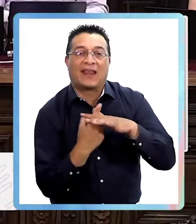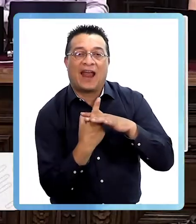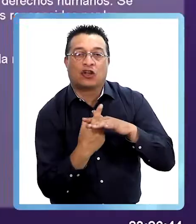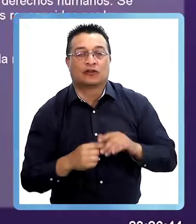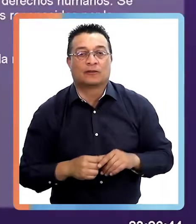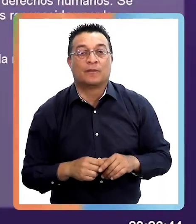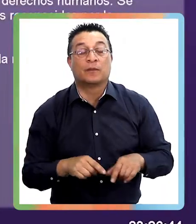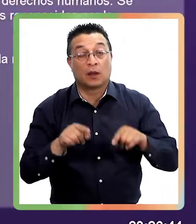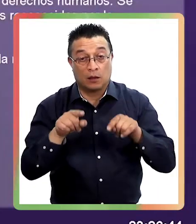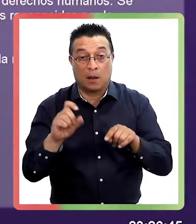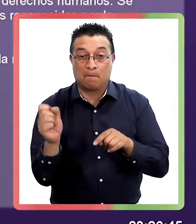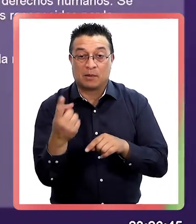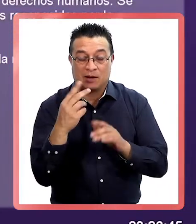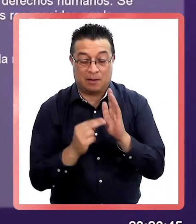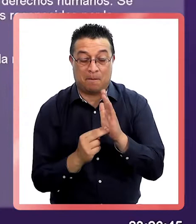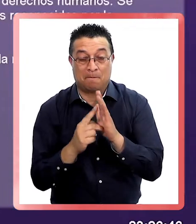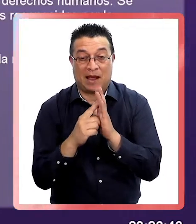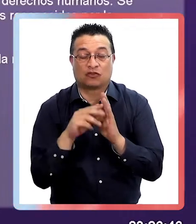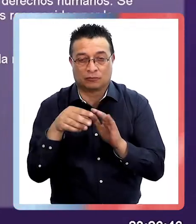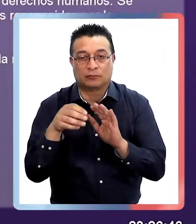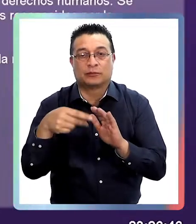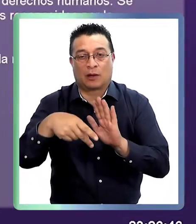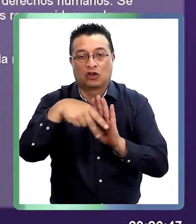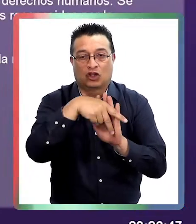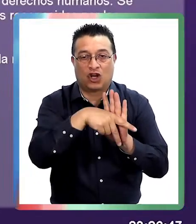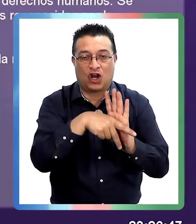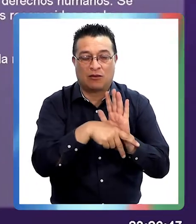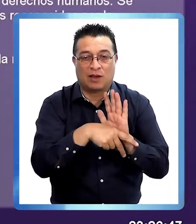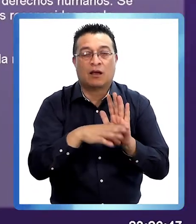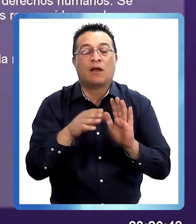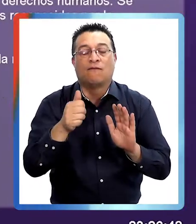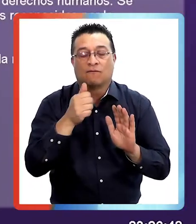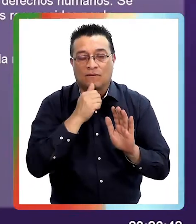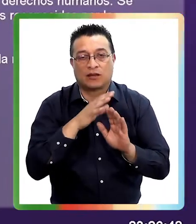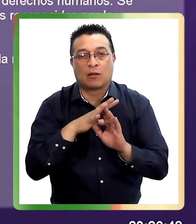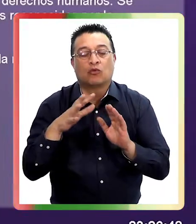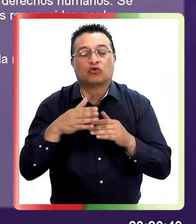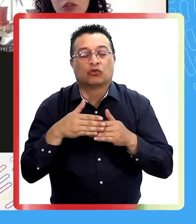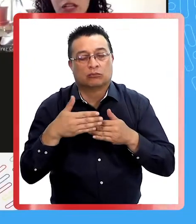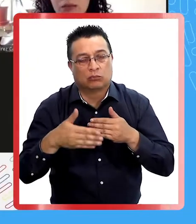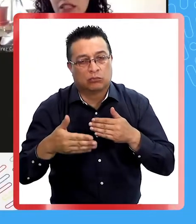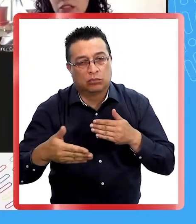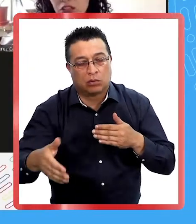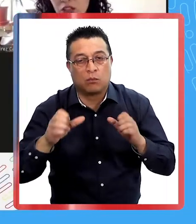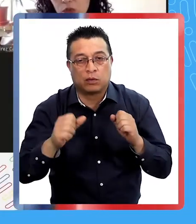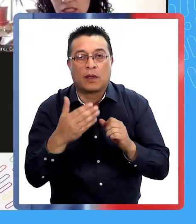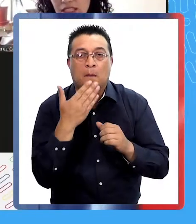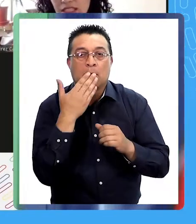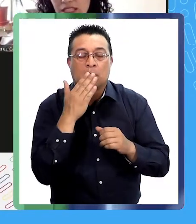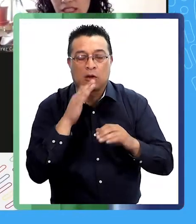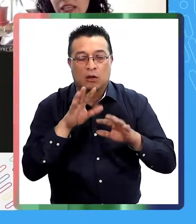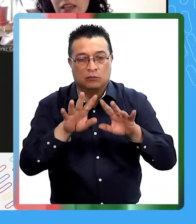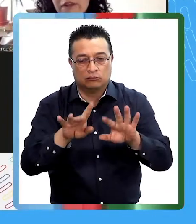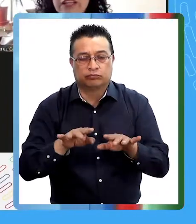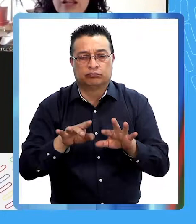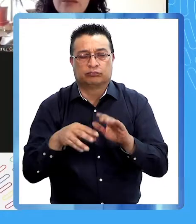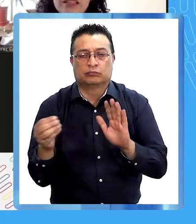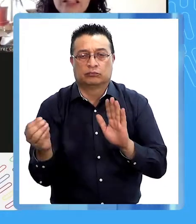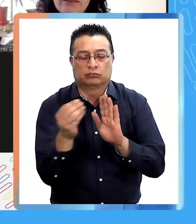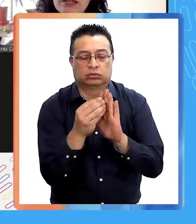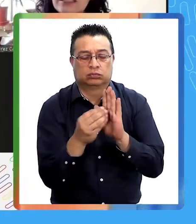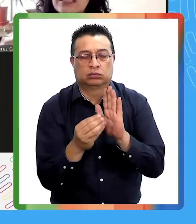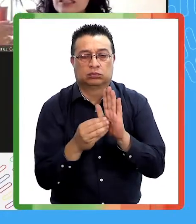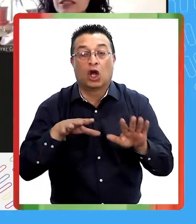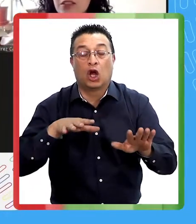es el primer paso en la redacción de las normas. Quedan aún varias etapas donde se podrá mejorar la redacción e